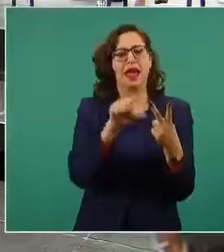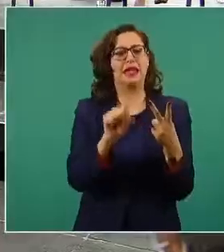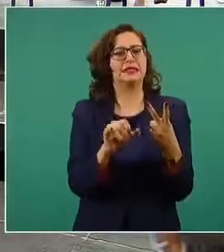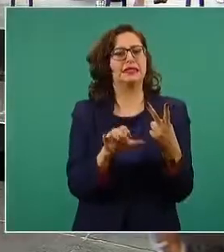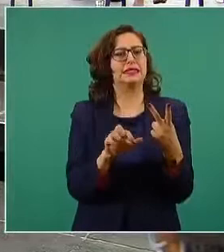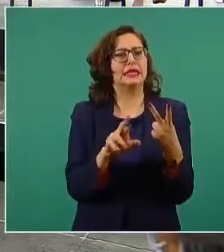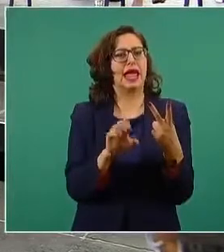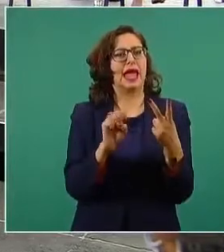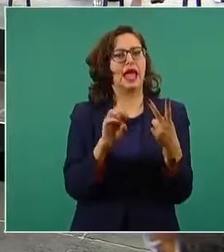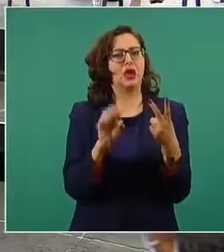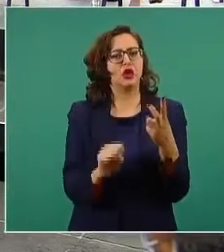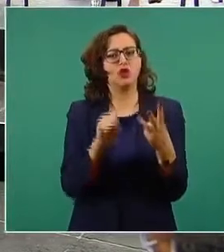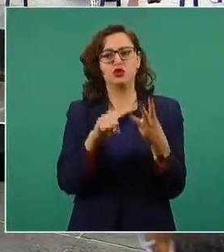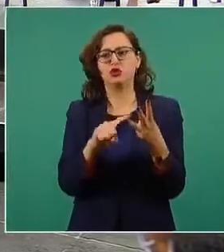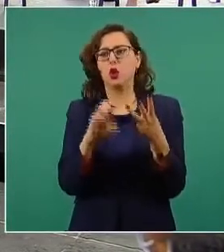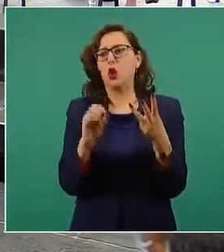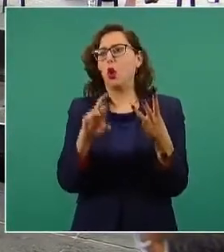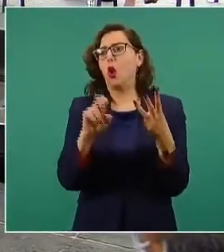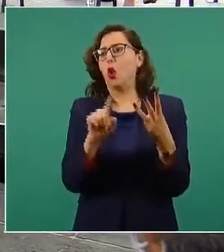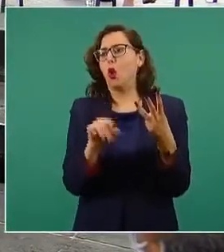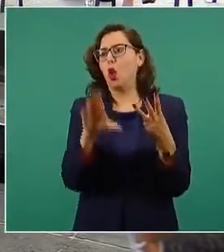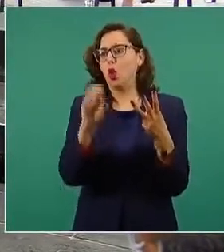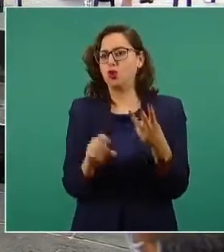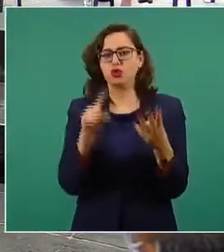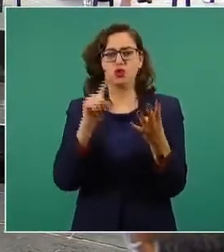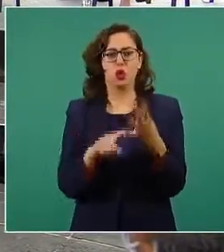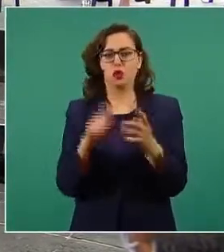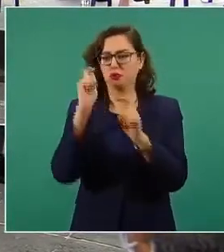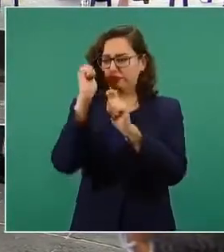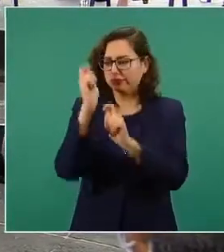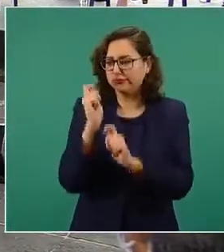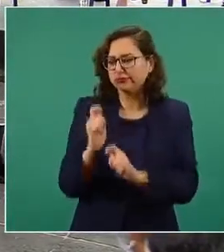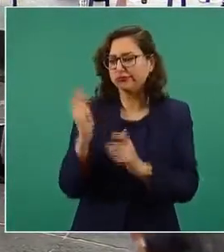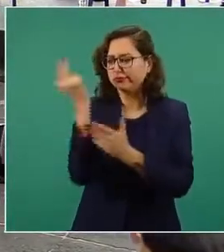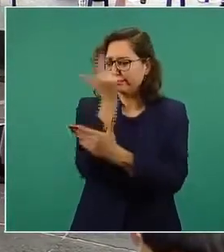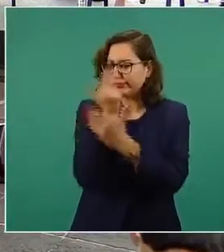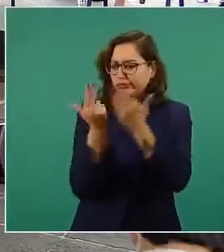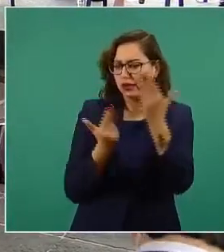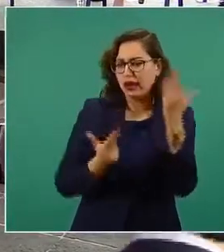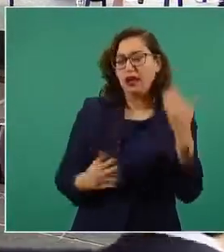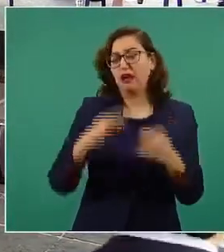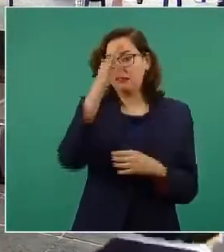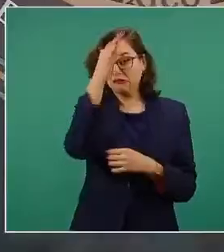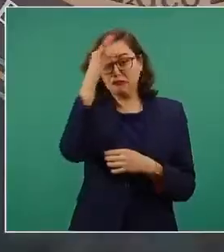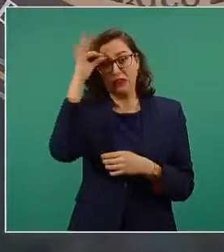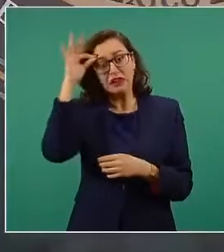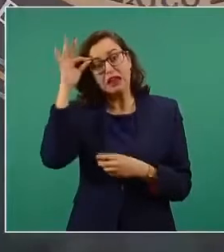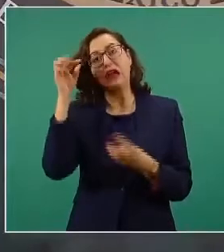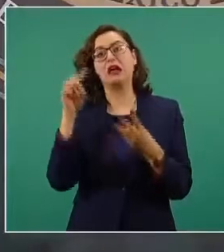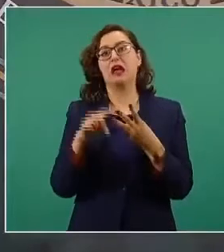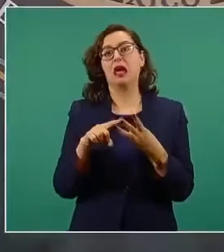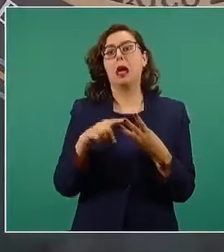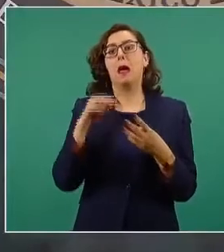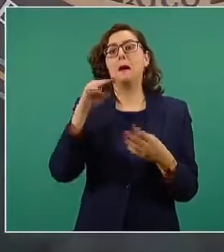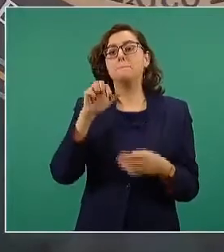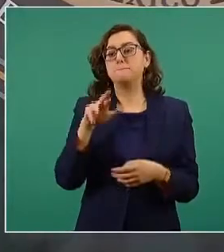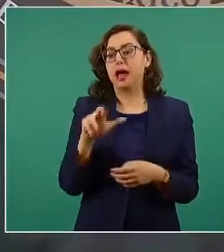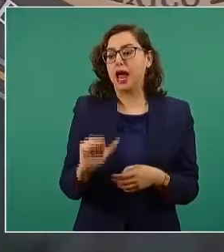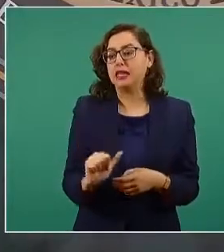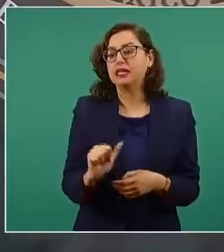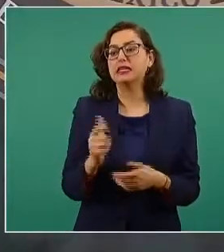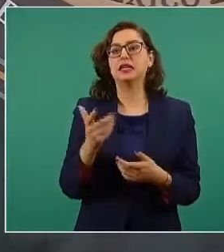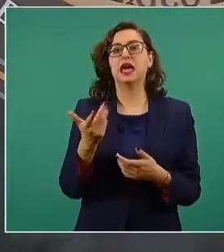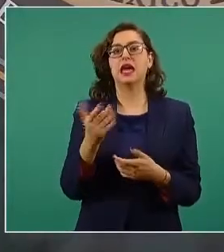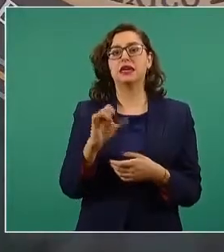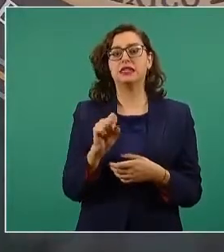Orozco, la obra plástica de Frida Kahlo, María Izquierdo, José Chávez